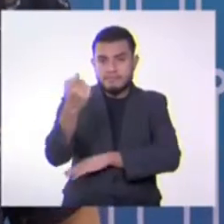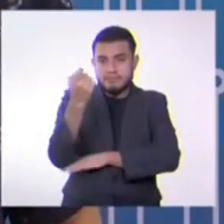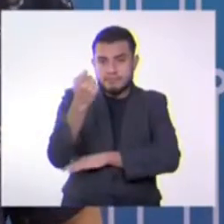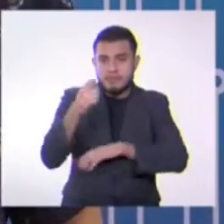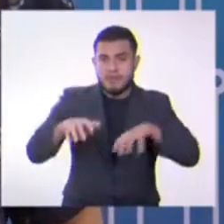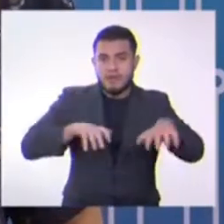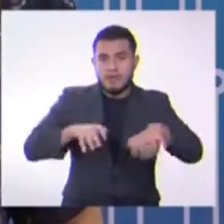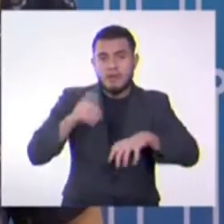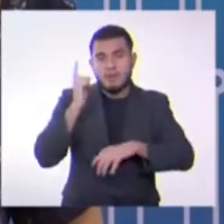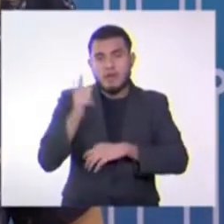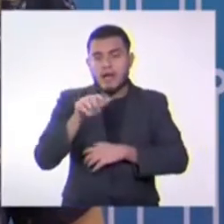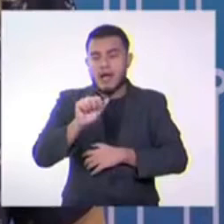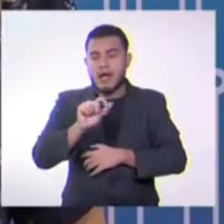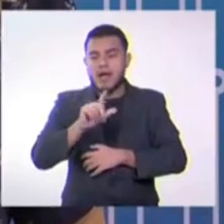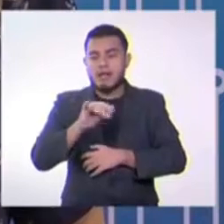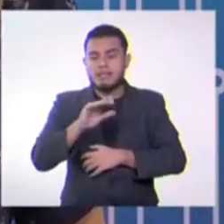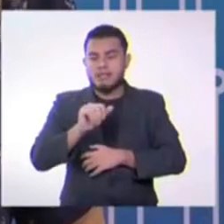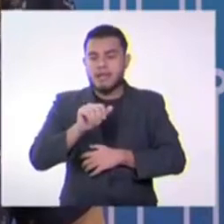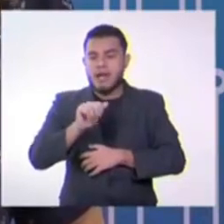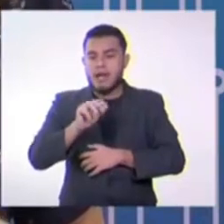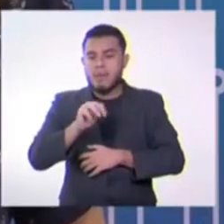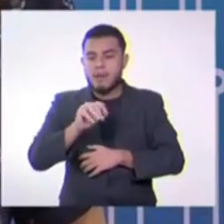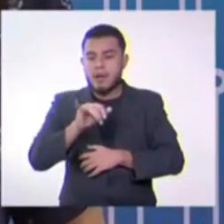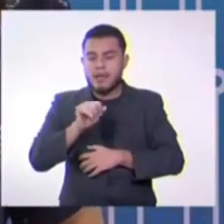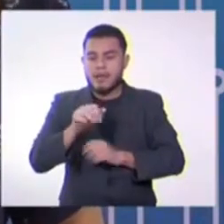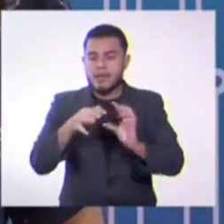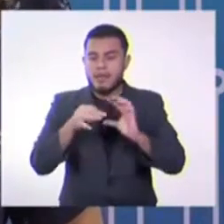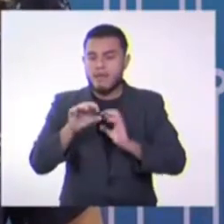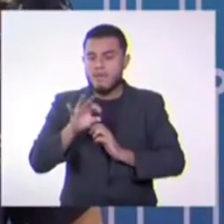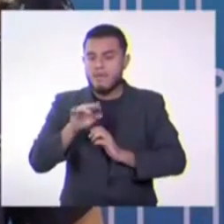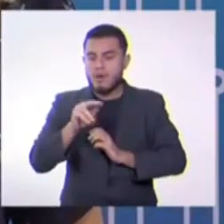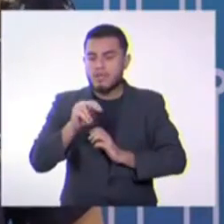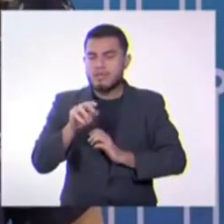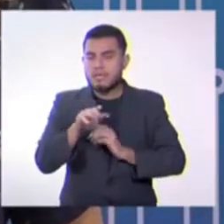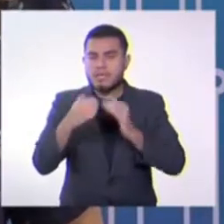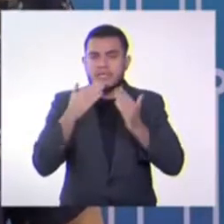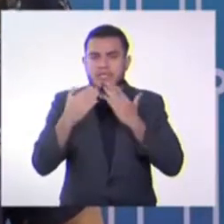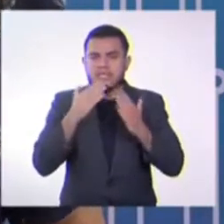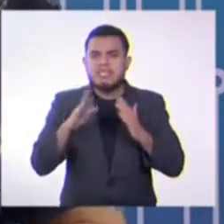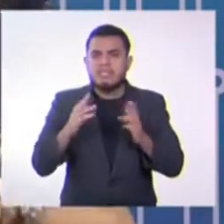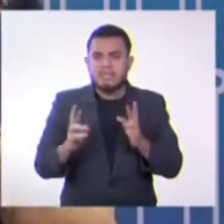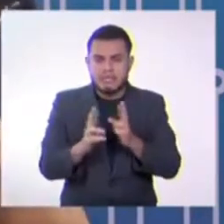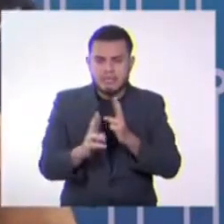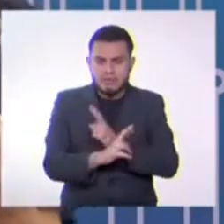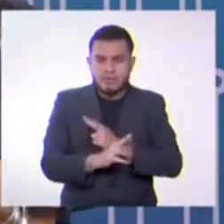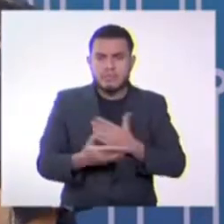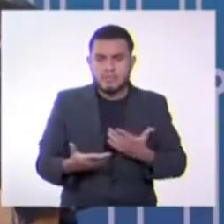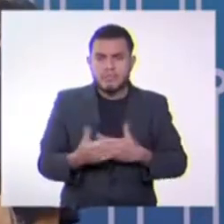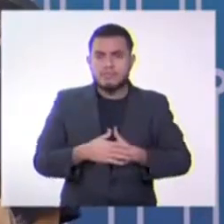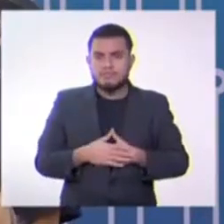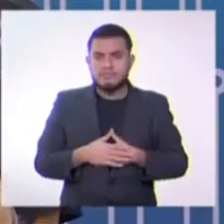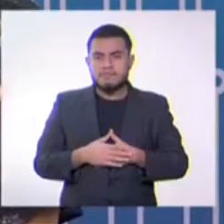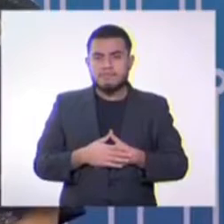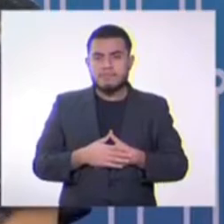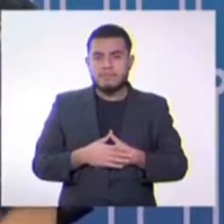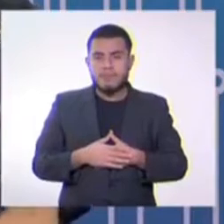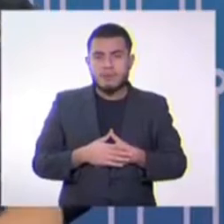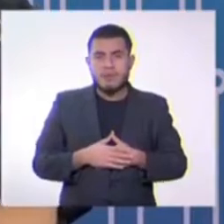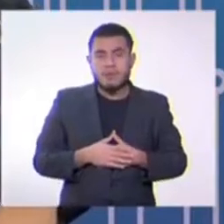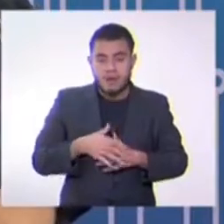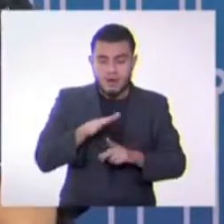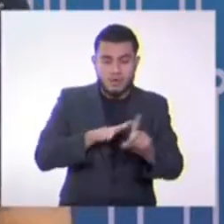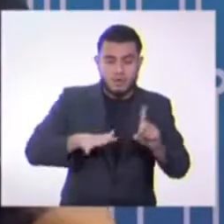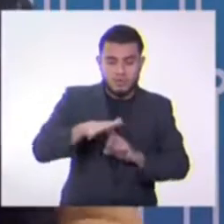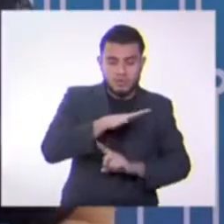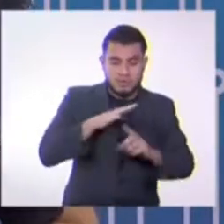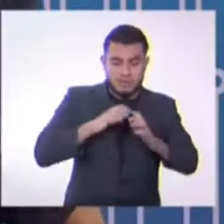profesora Alicia Amaya de Fuentes y ella nos explica qué son las reformas liberales, de esa parte que se dio en el contexto del gobierno